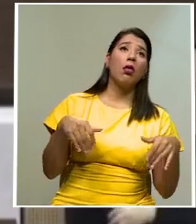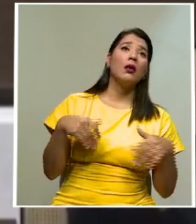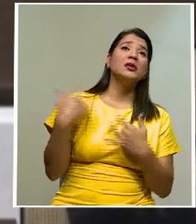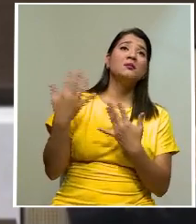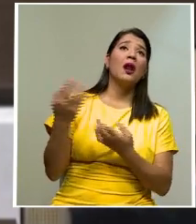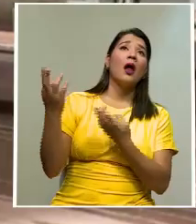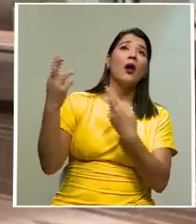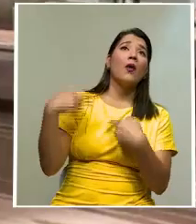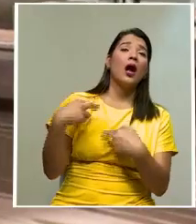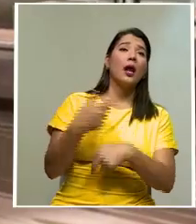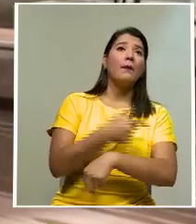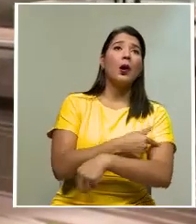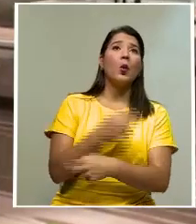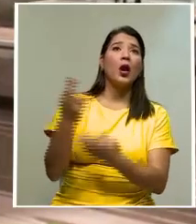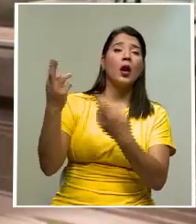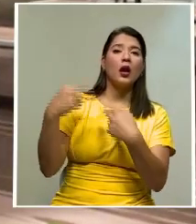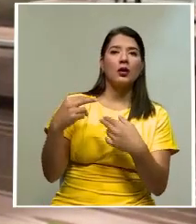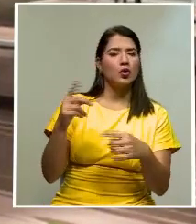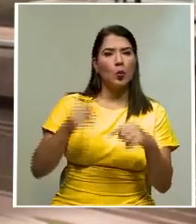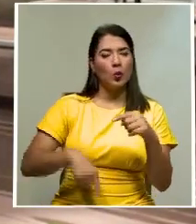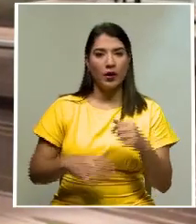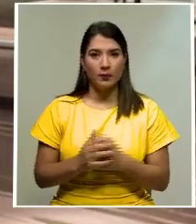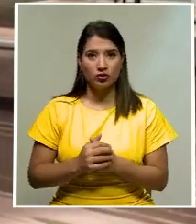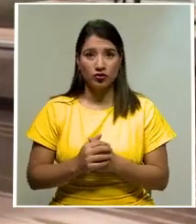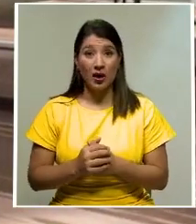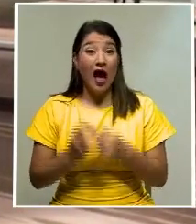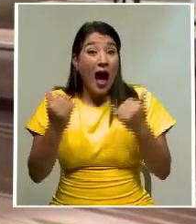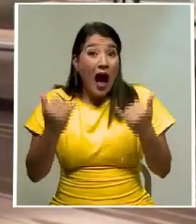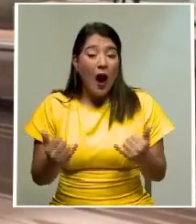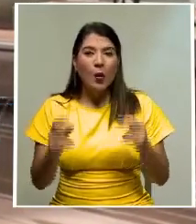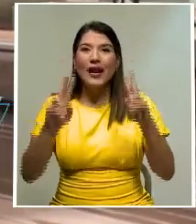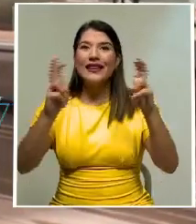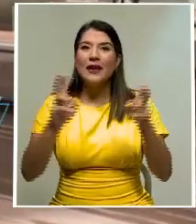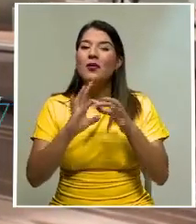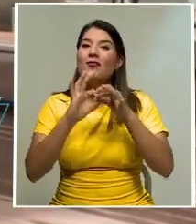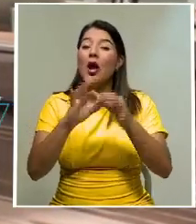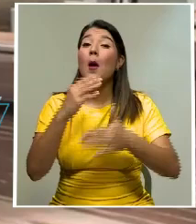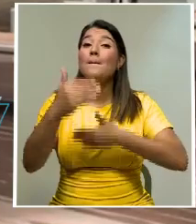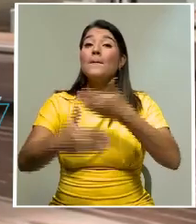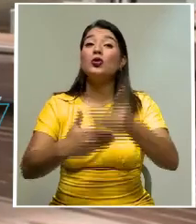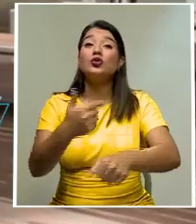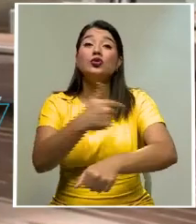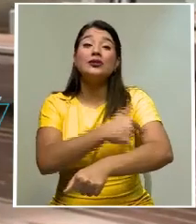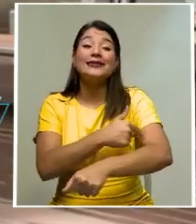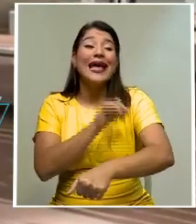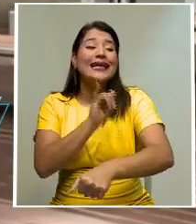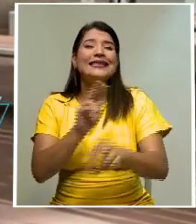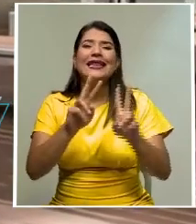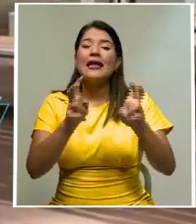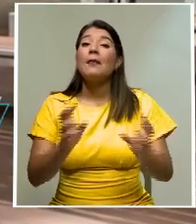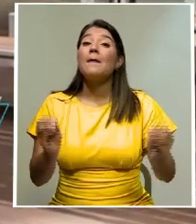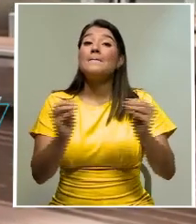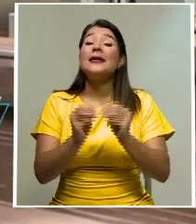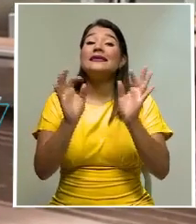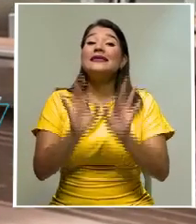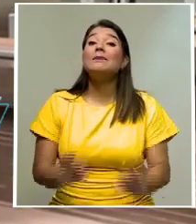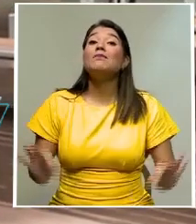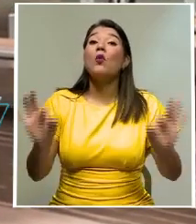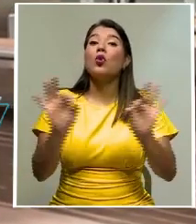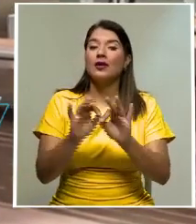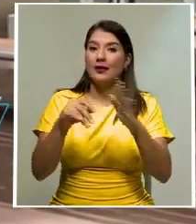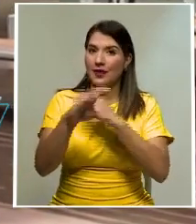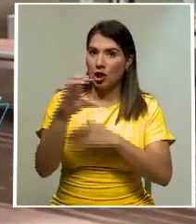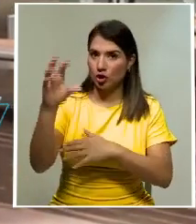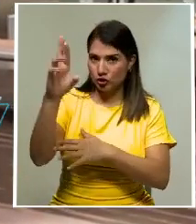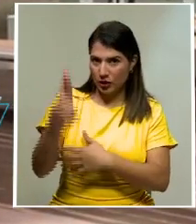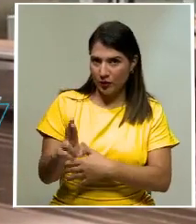de dosis. El día de hoy, la vacunación es el tema más importante y prioritario en nuestro país. Muchos costarricenses